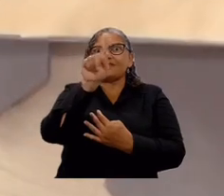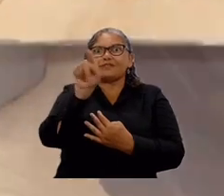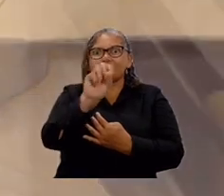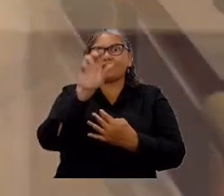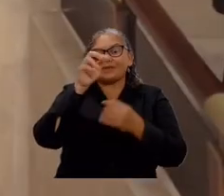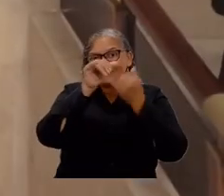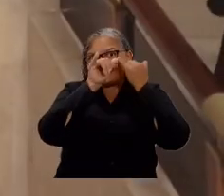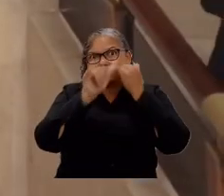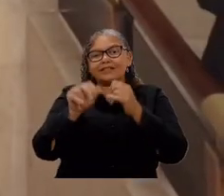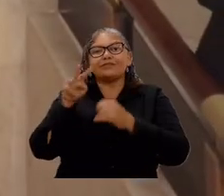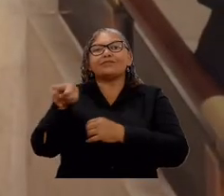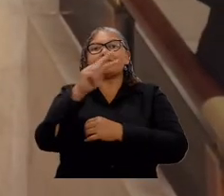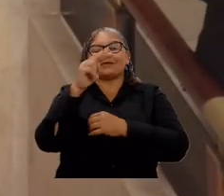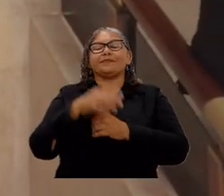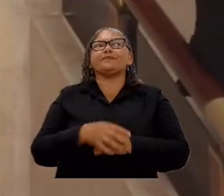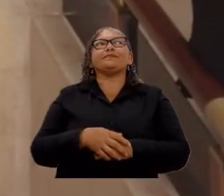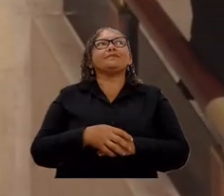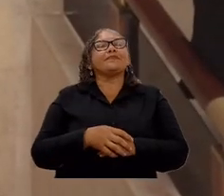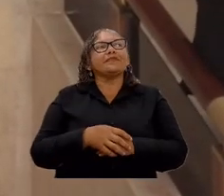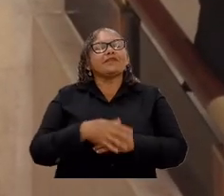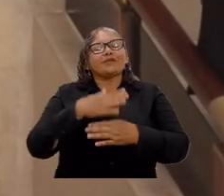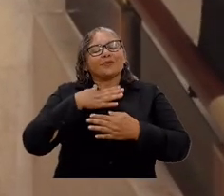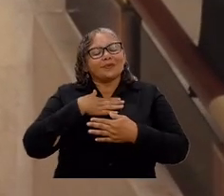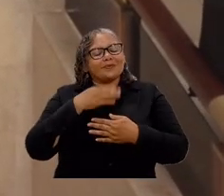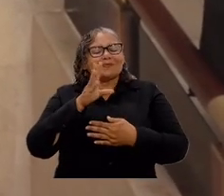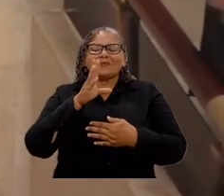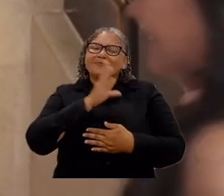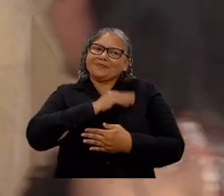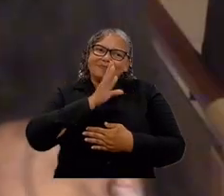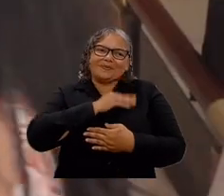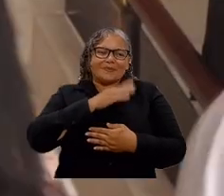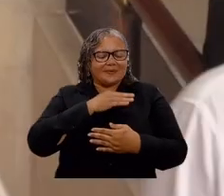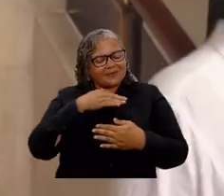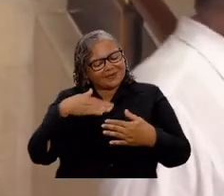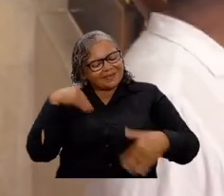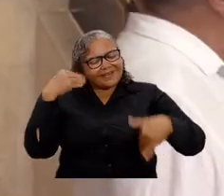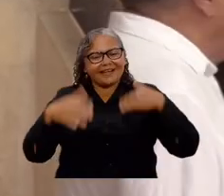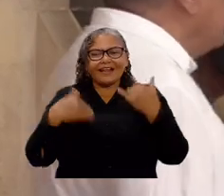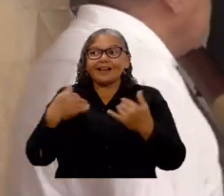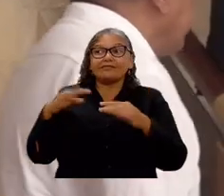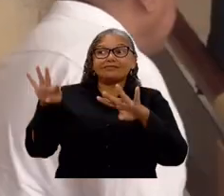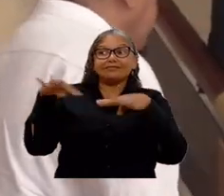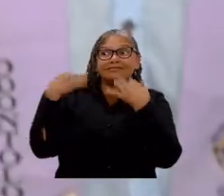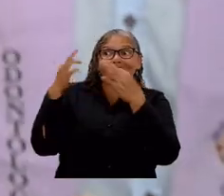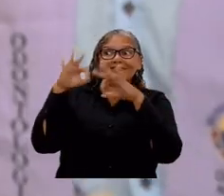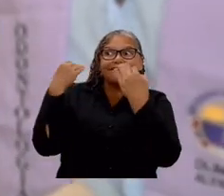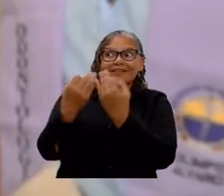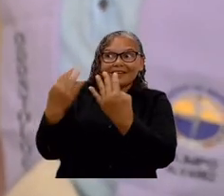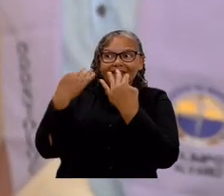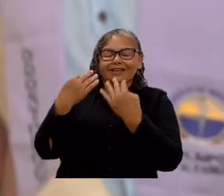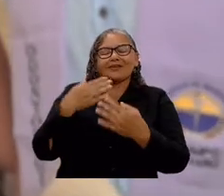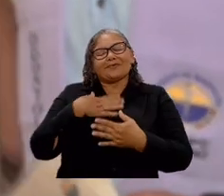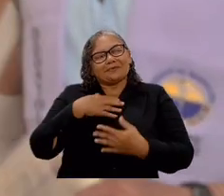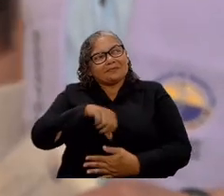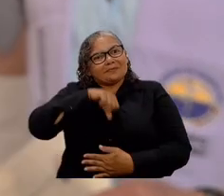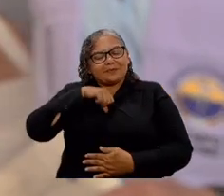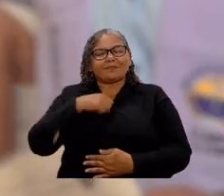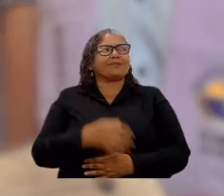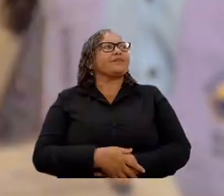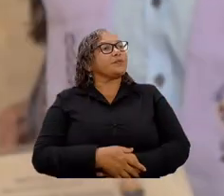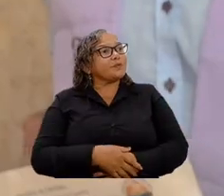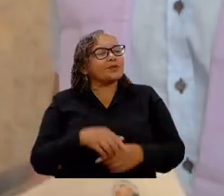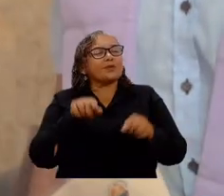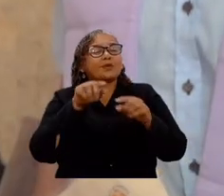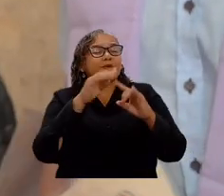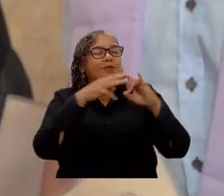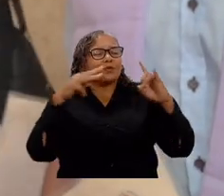civil. Gozo, alegría y sobre todo orgullo de darle alegría a toda mi familia. Ha sido una universidad grandiosa que